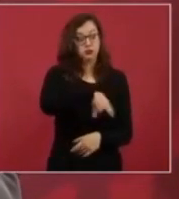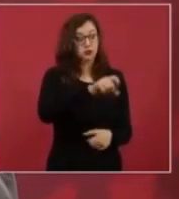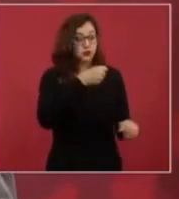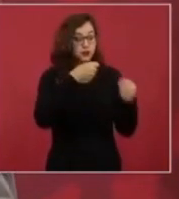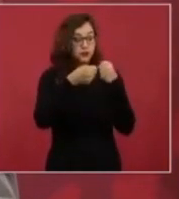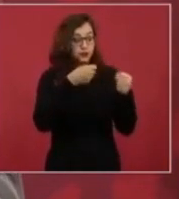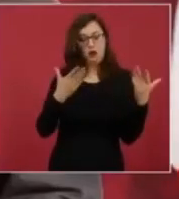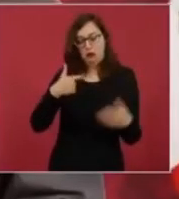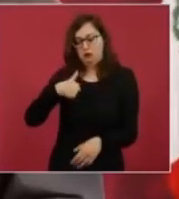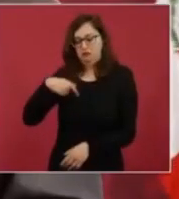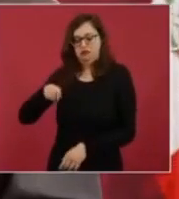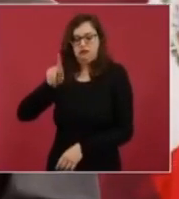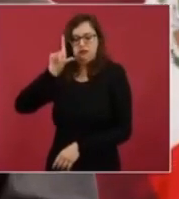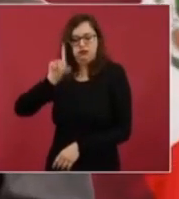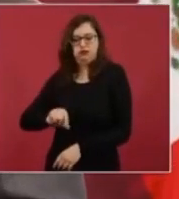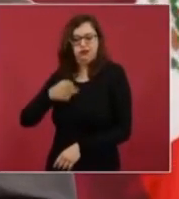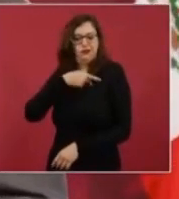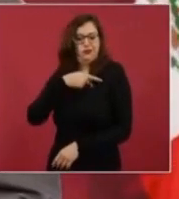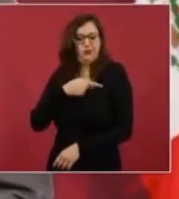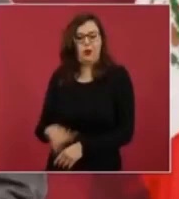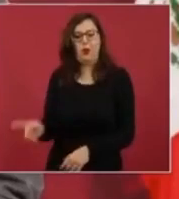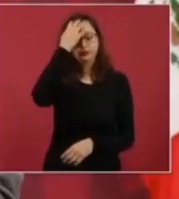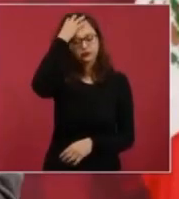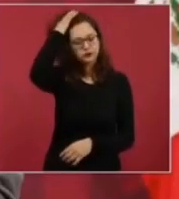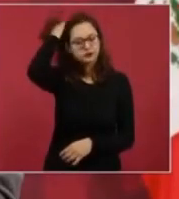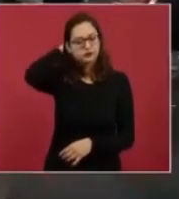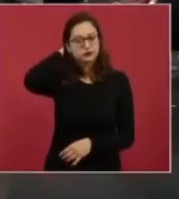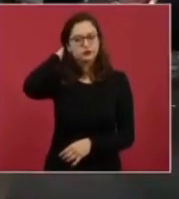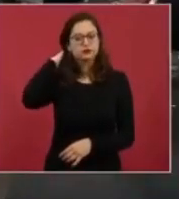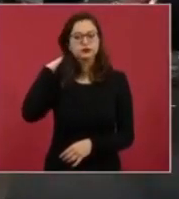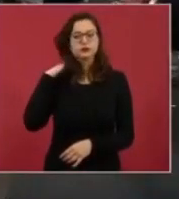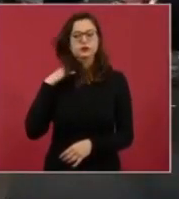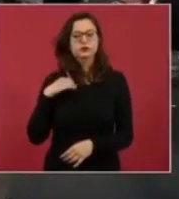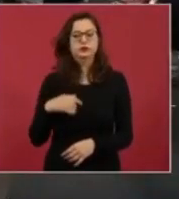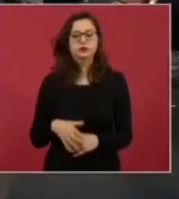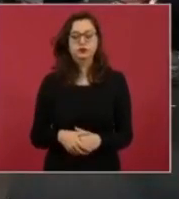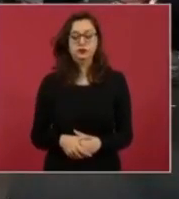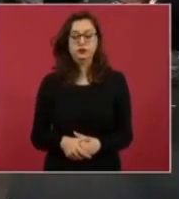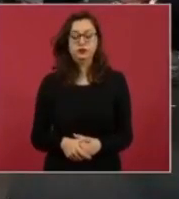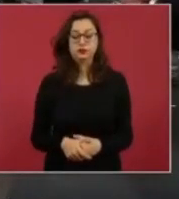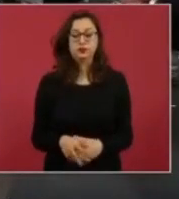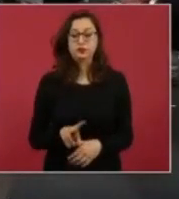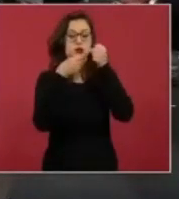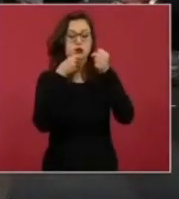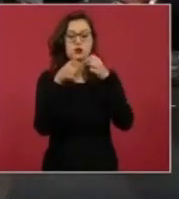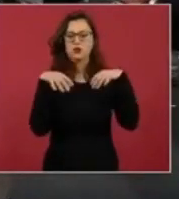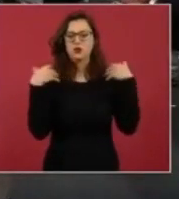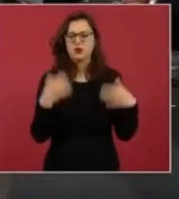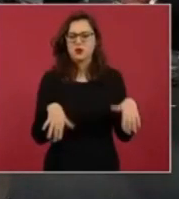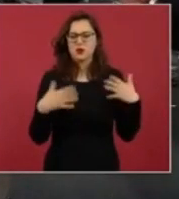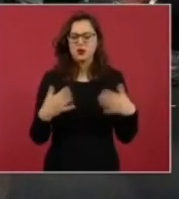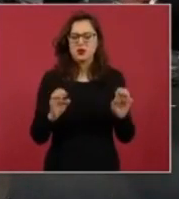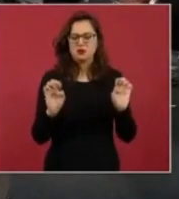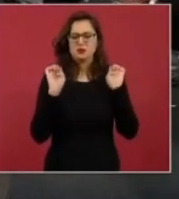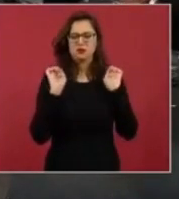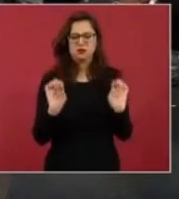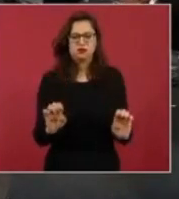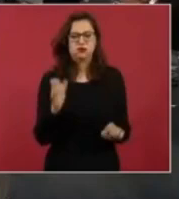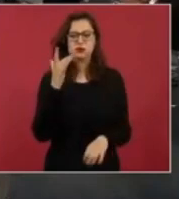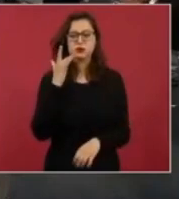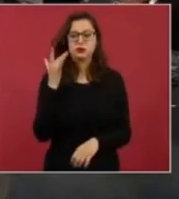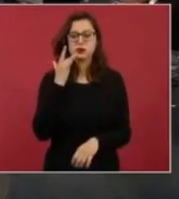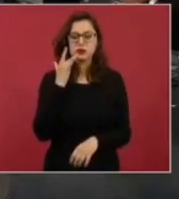hoy pobre porque es increíble lo que tiene y no estoy hablando de las